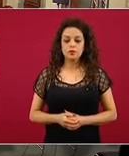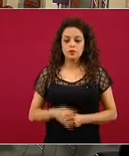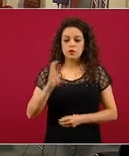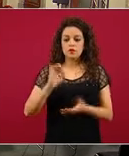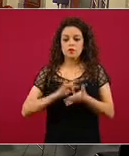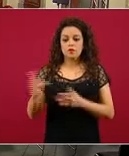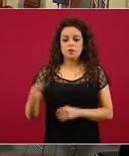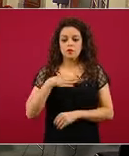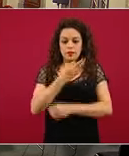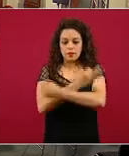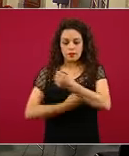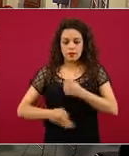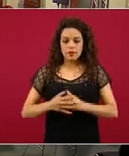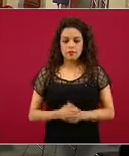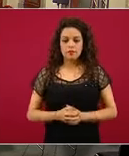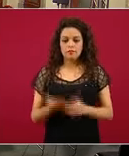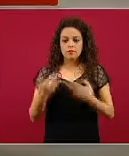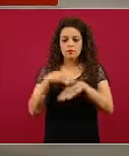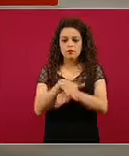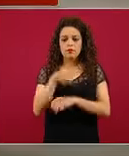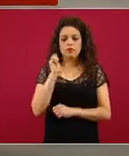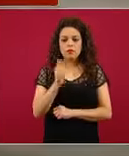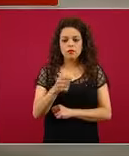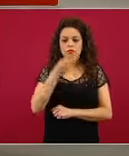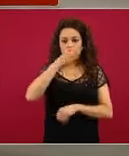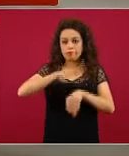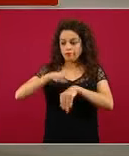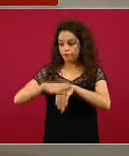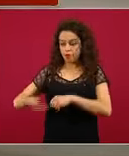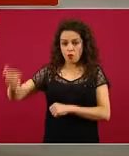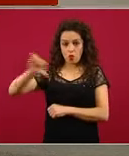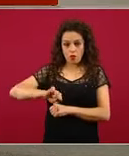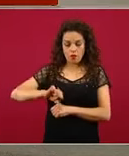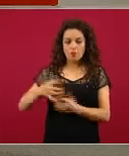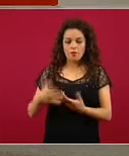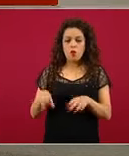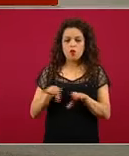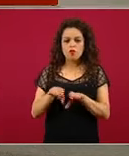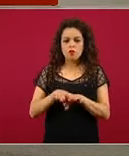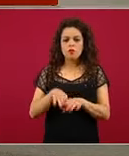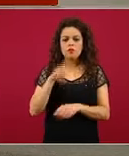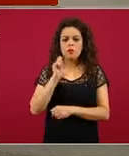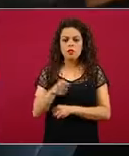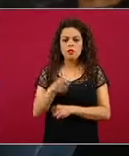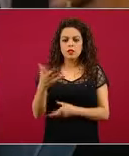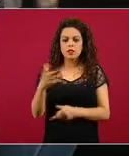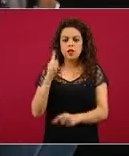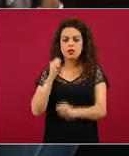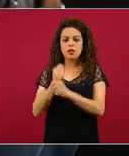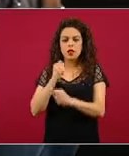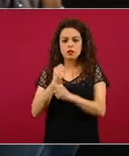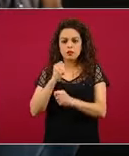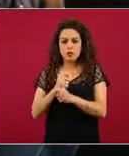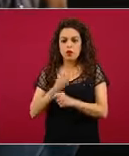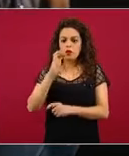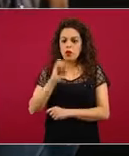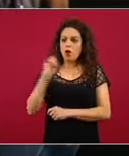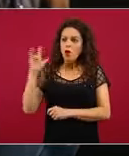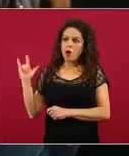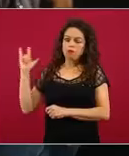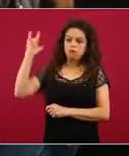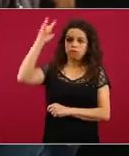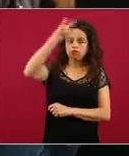Gracias, buenas tardes. Sobre las medidas que se anunciaron hoy, ¿de qué manera alcanzan al transporte terrestre y a las aerolíneas